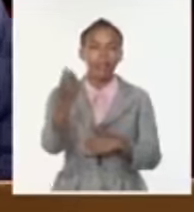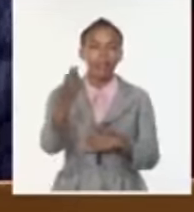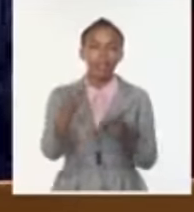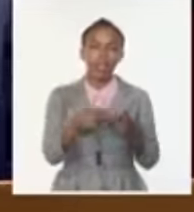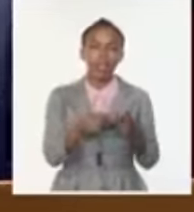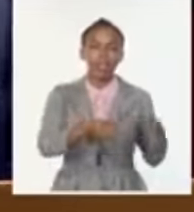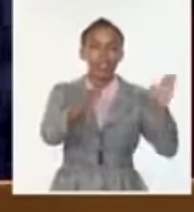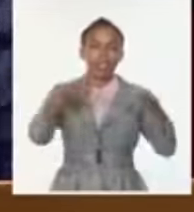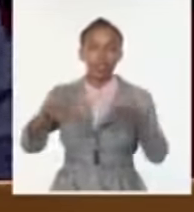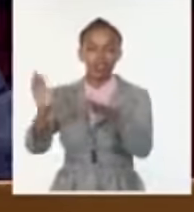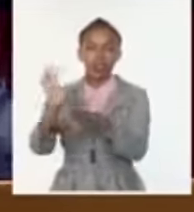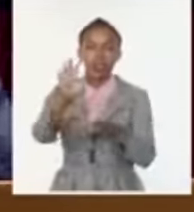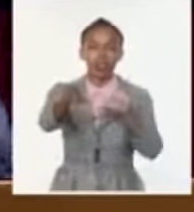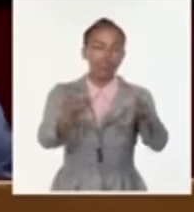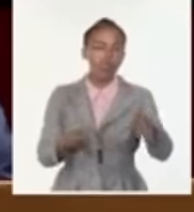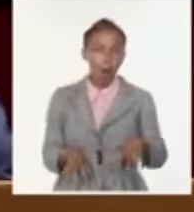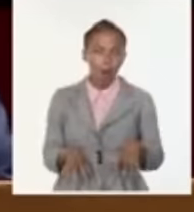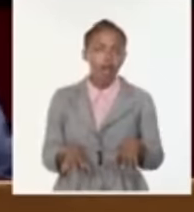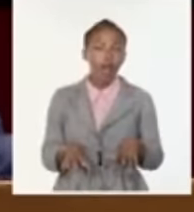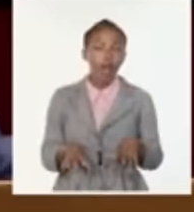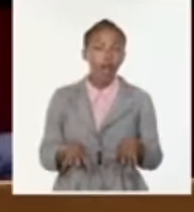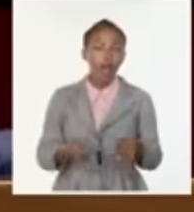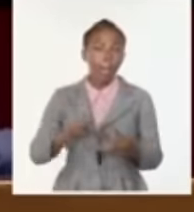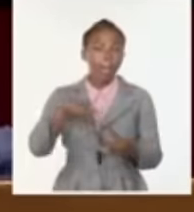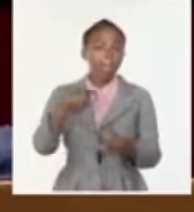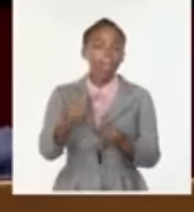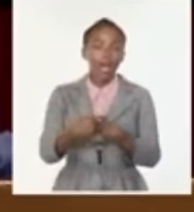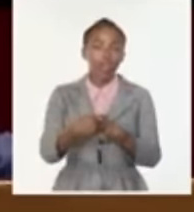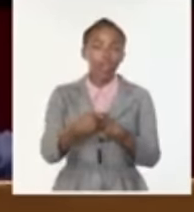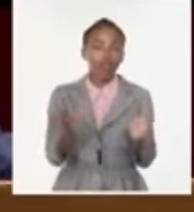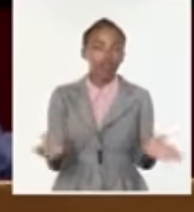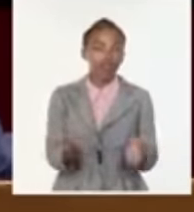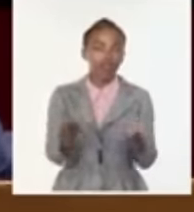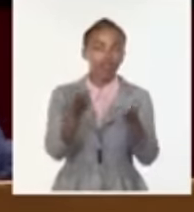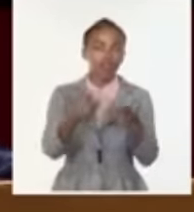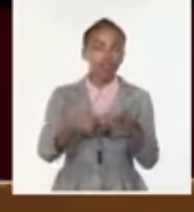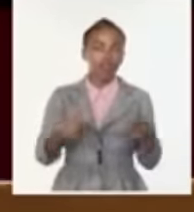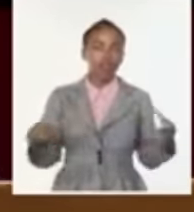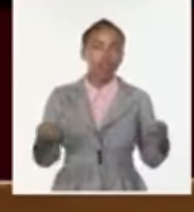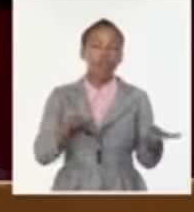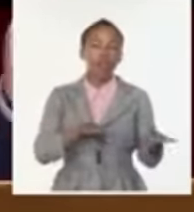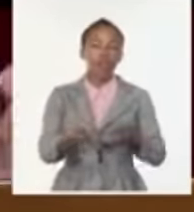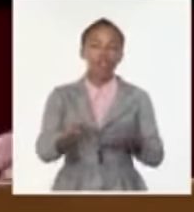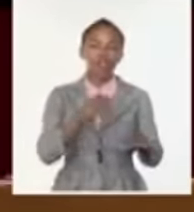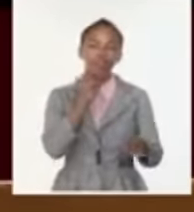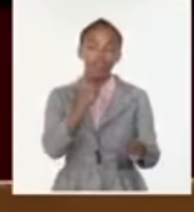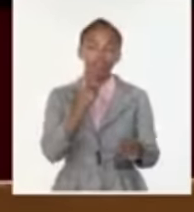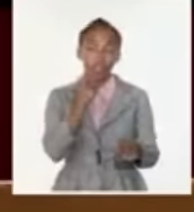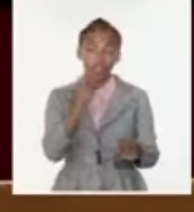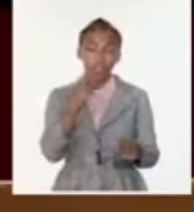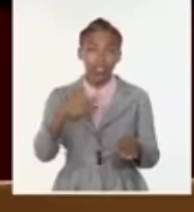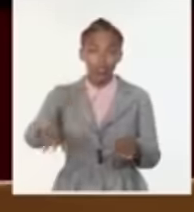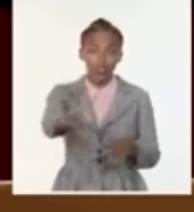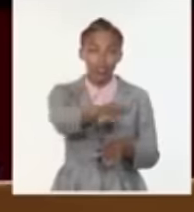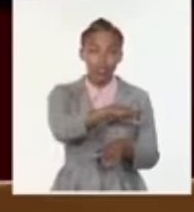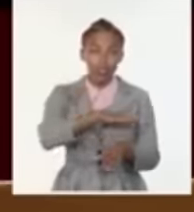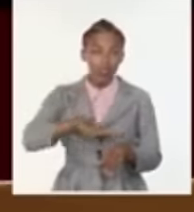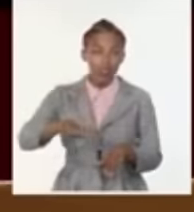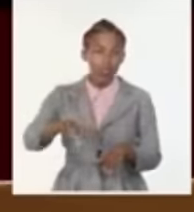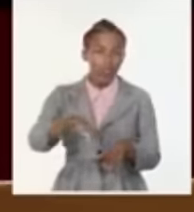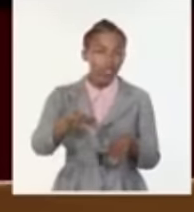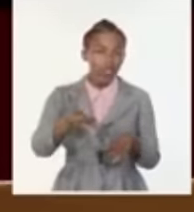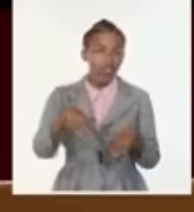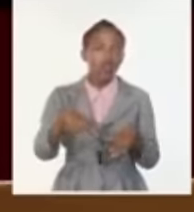territorios, y hemos incrementado las acciones en materia fiscal. Esas acciones que se han desarrollado